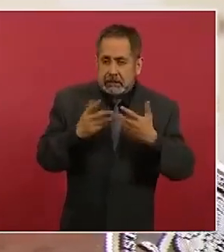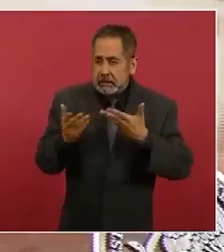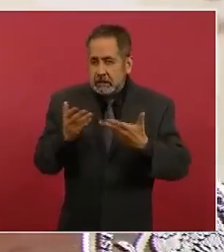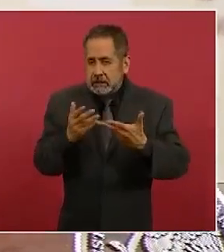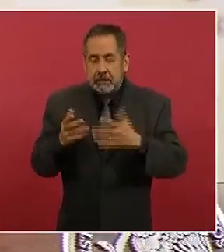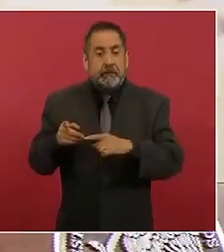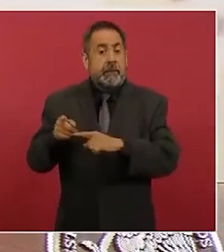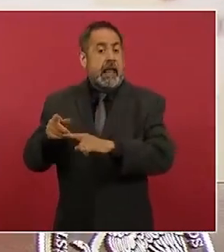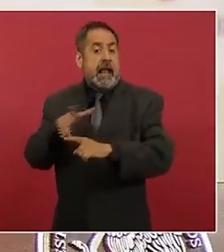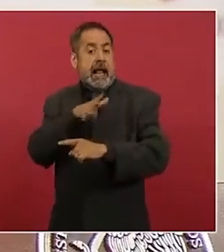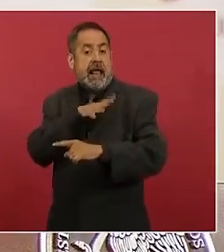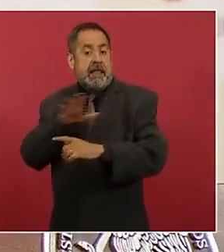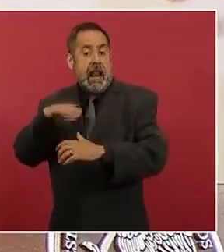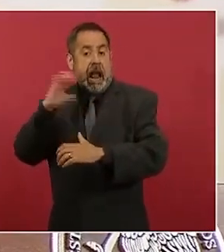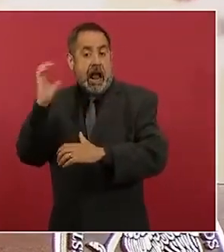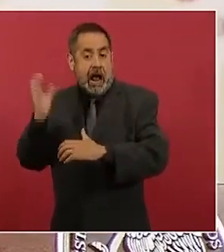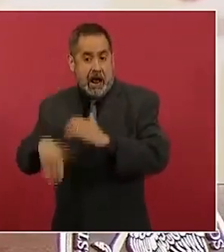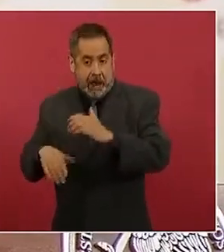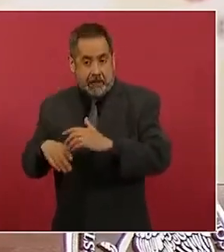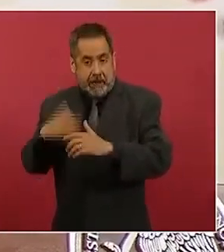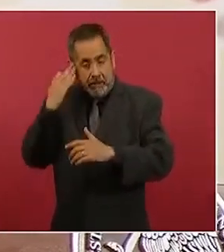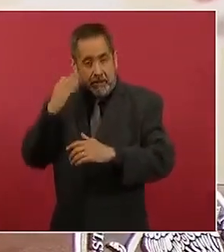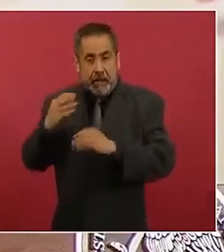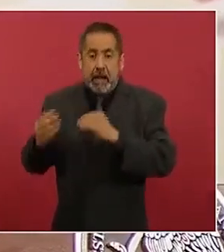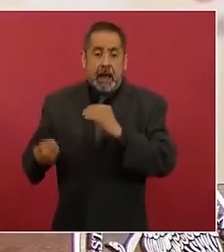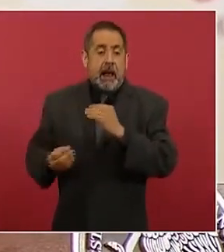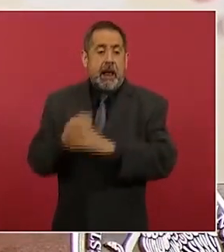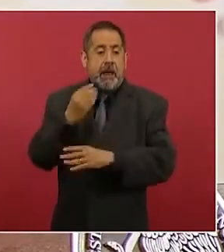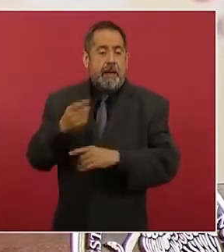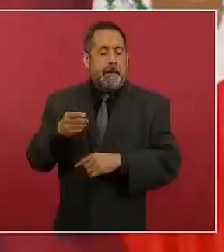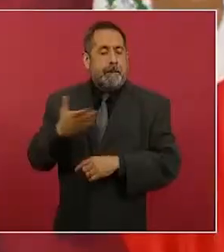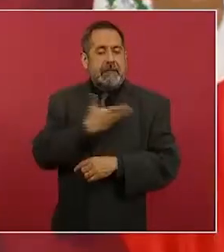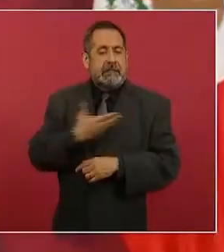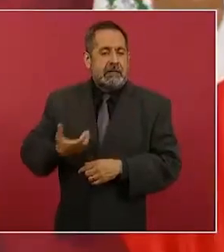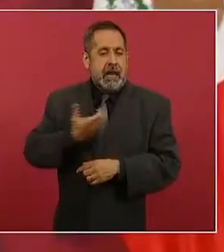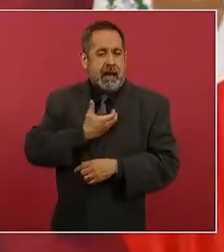Termina el general Cárdenas y entra el presidente Ávila Camacho